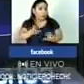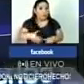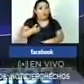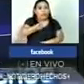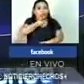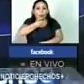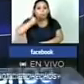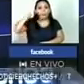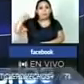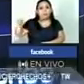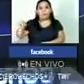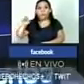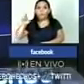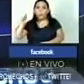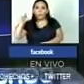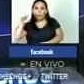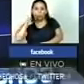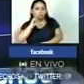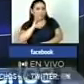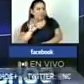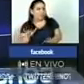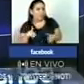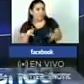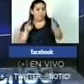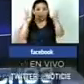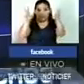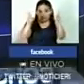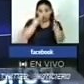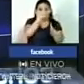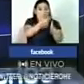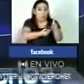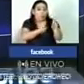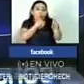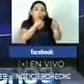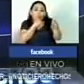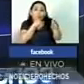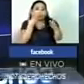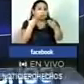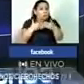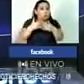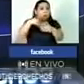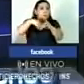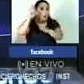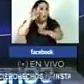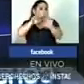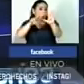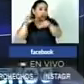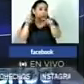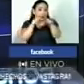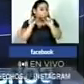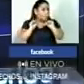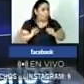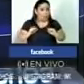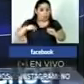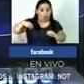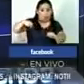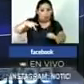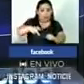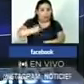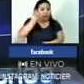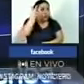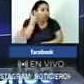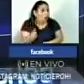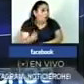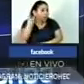el periodista Julio Guevara. Se trata de un octogenario que, a pesar de no poder caminar todos los días, sale a las